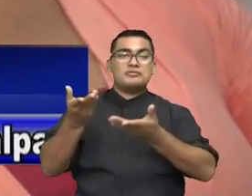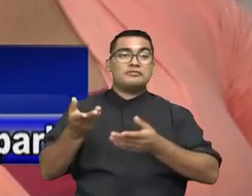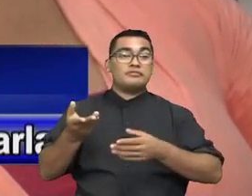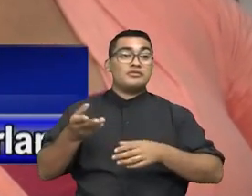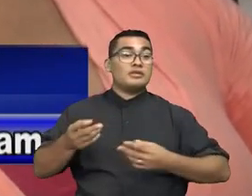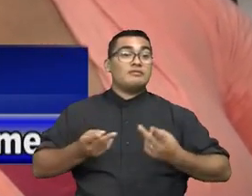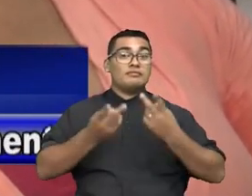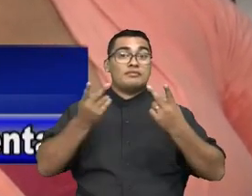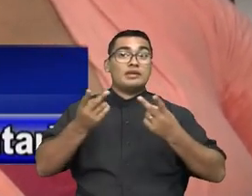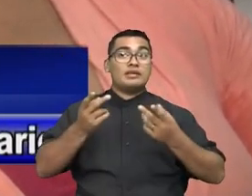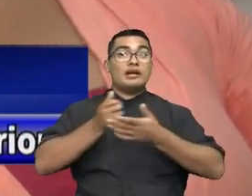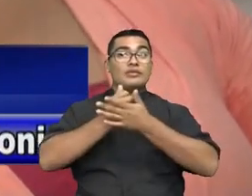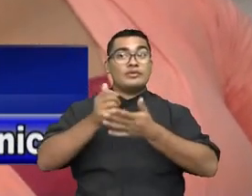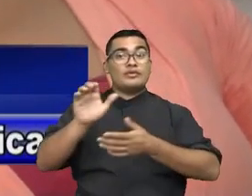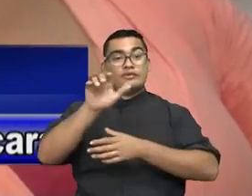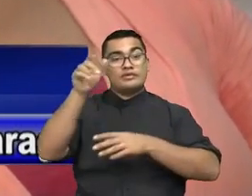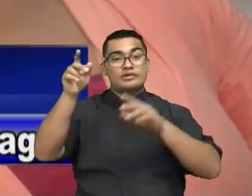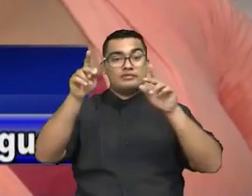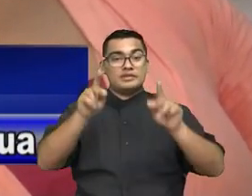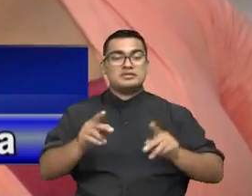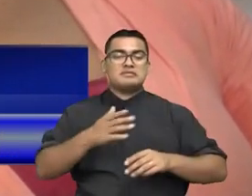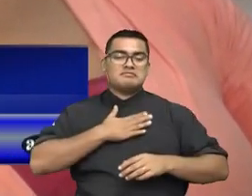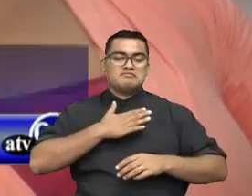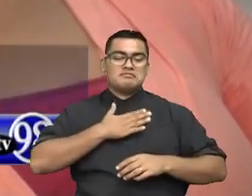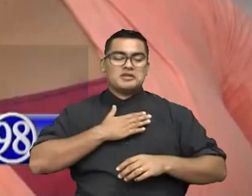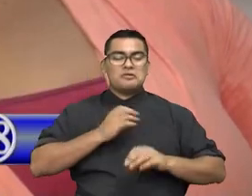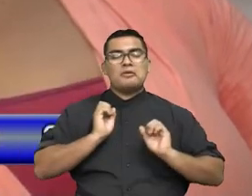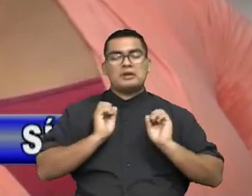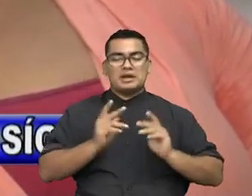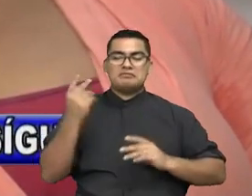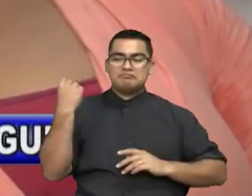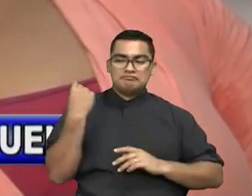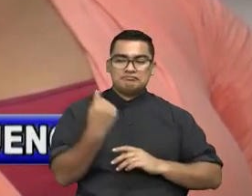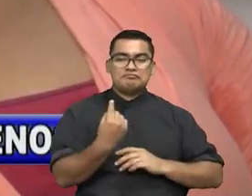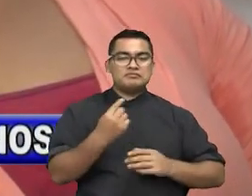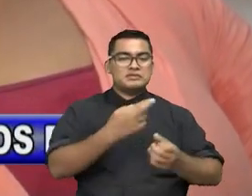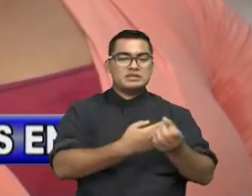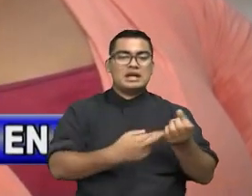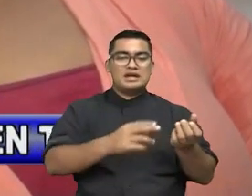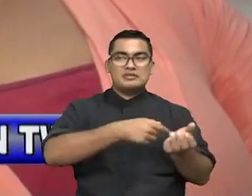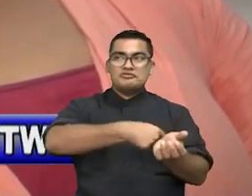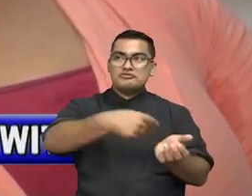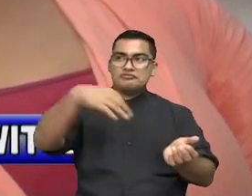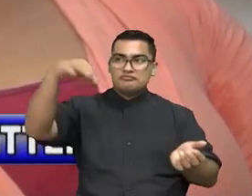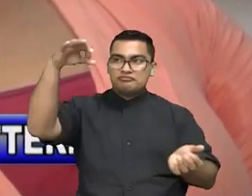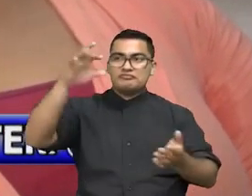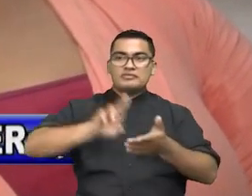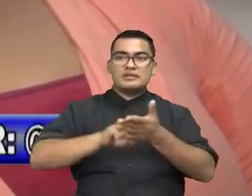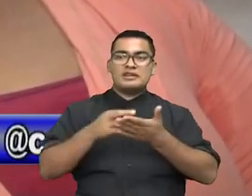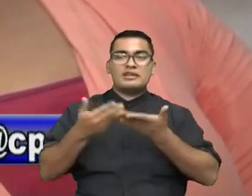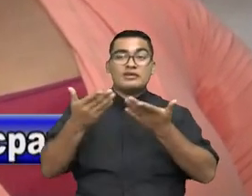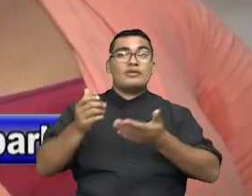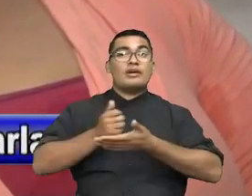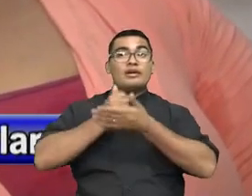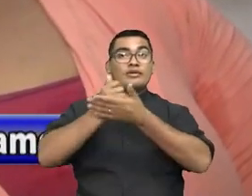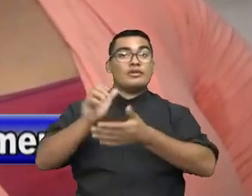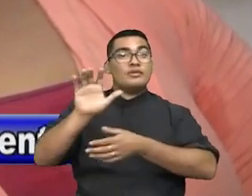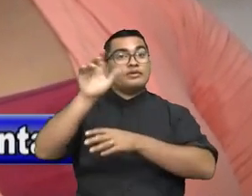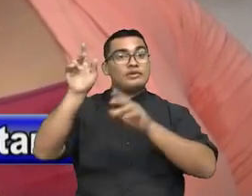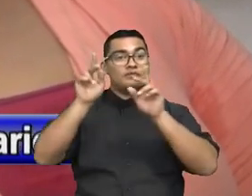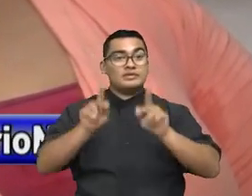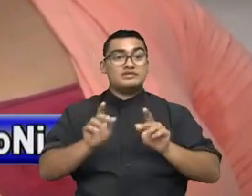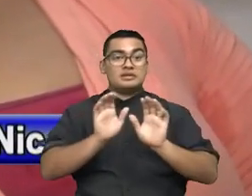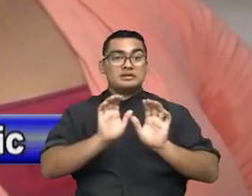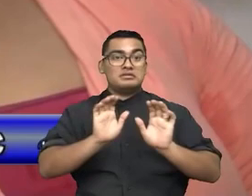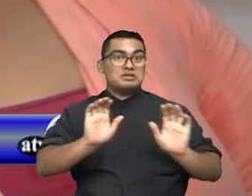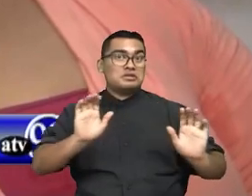es precisamente lo que a mí me motivó a venir aquí y donar la sangre para ayudar a otros nicaragüenses. Puede ser un niño,